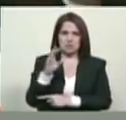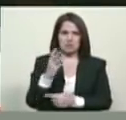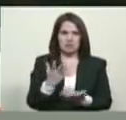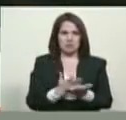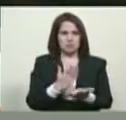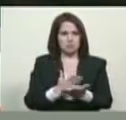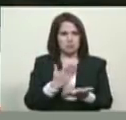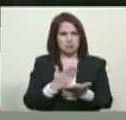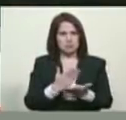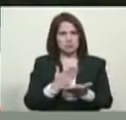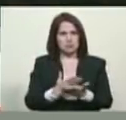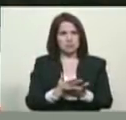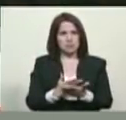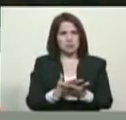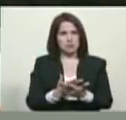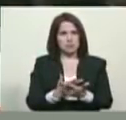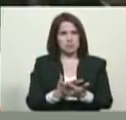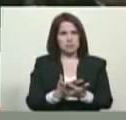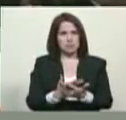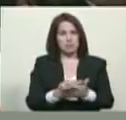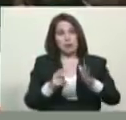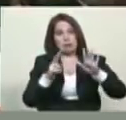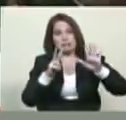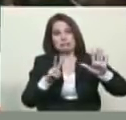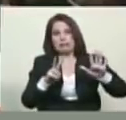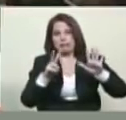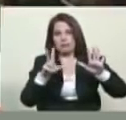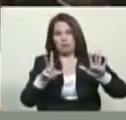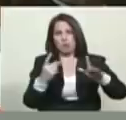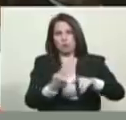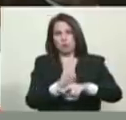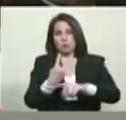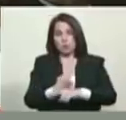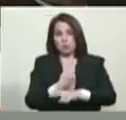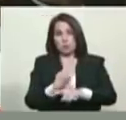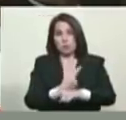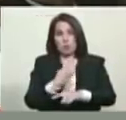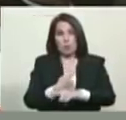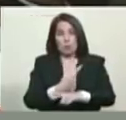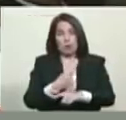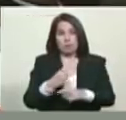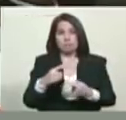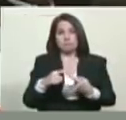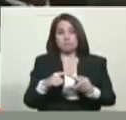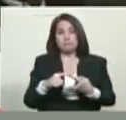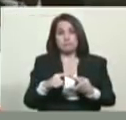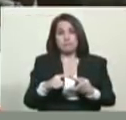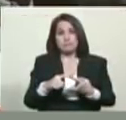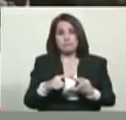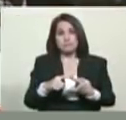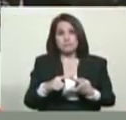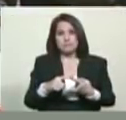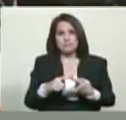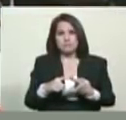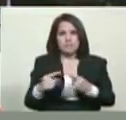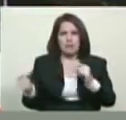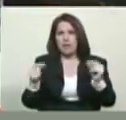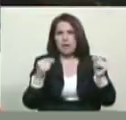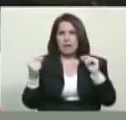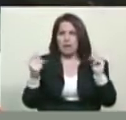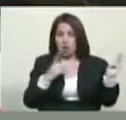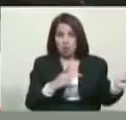Fidel habló como unos 7, 8 horas. Yo estaba en la testera y ahí veía a los